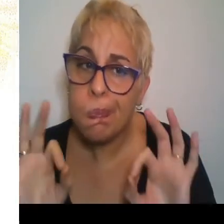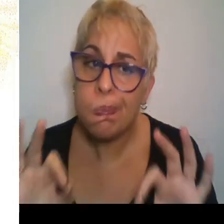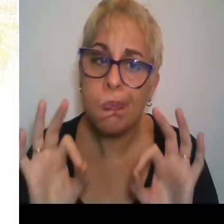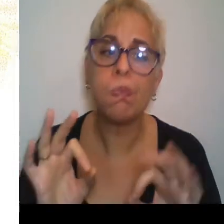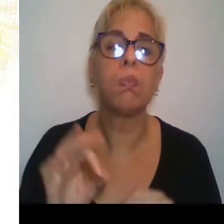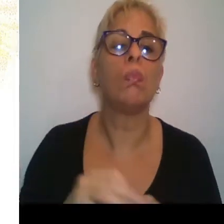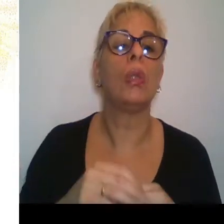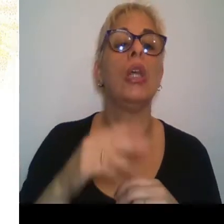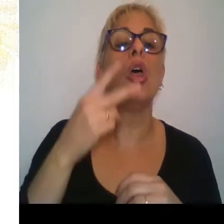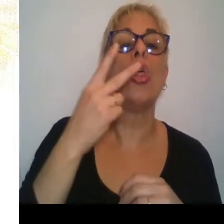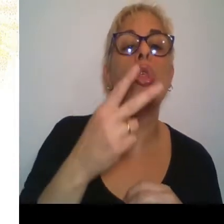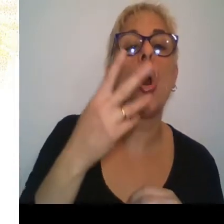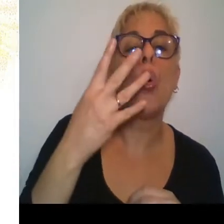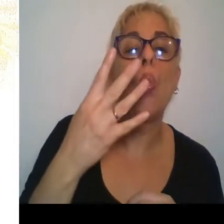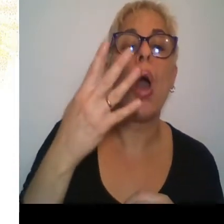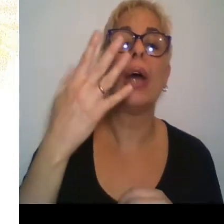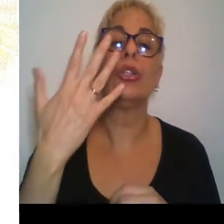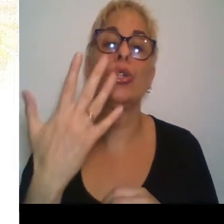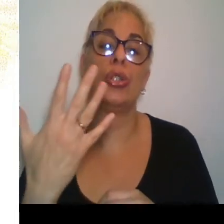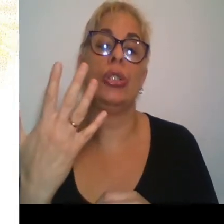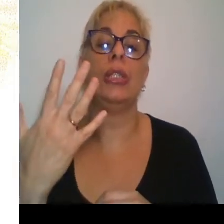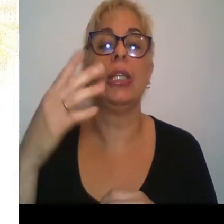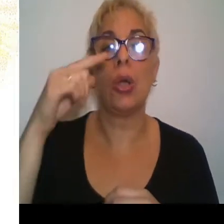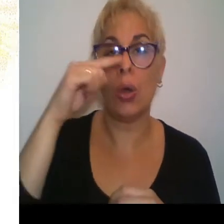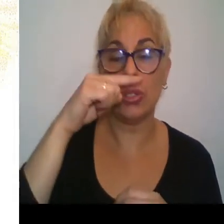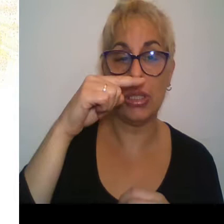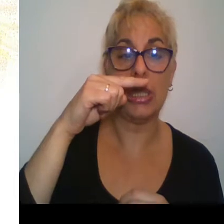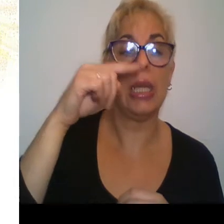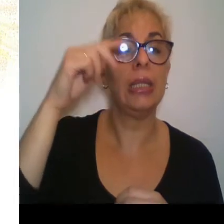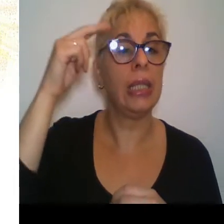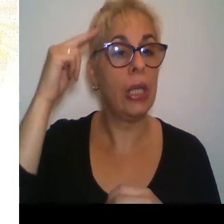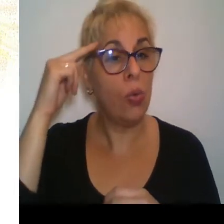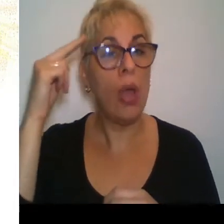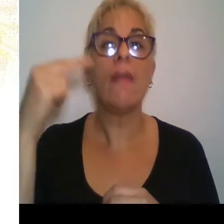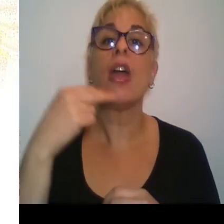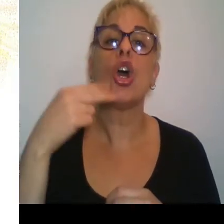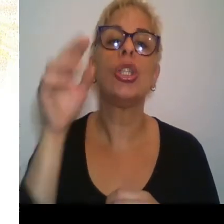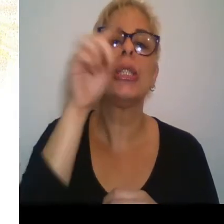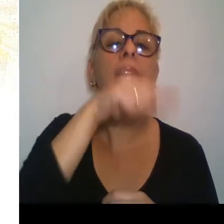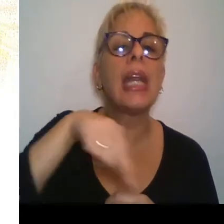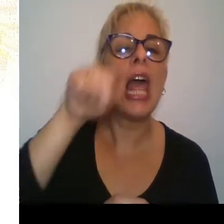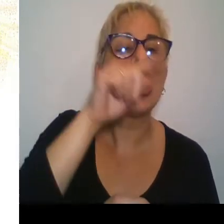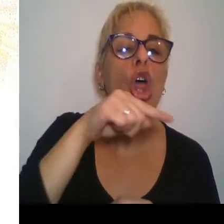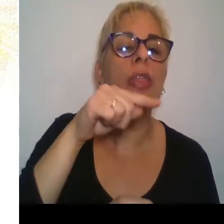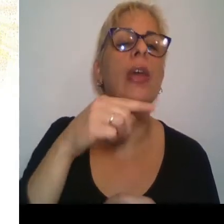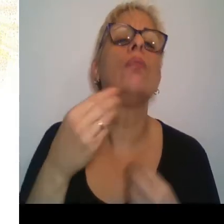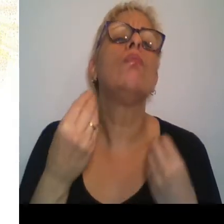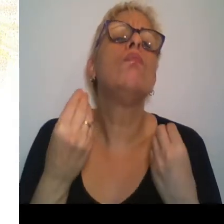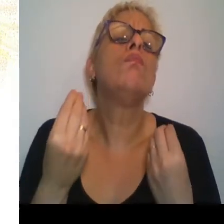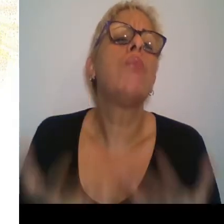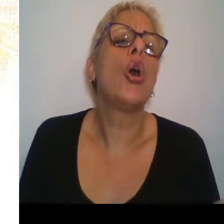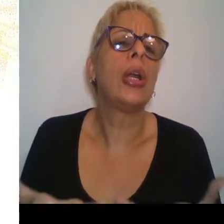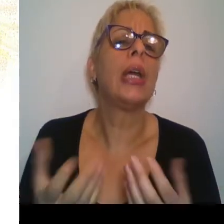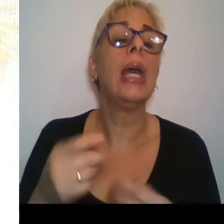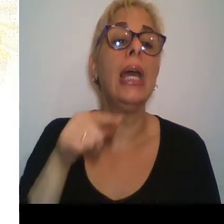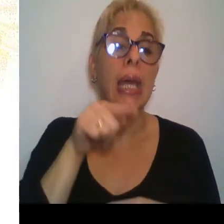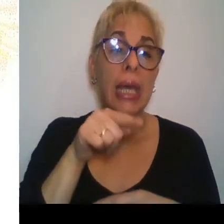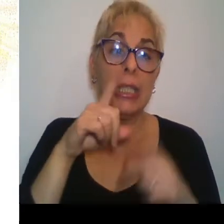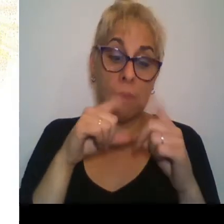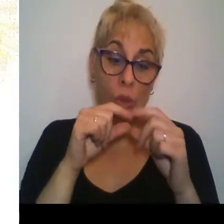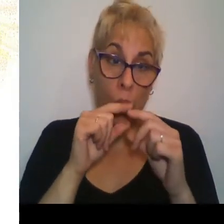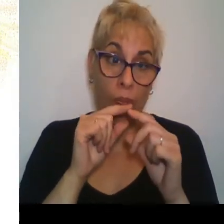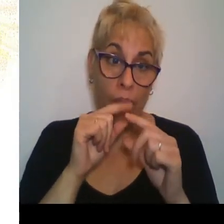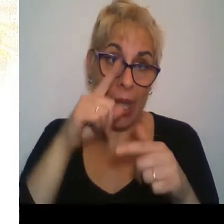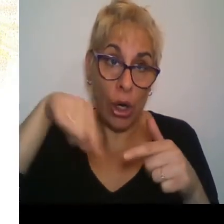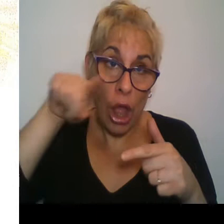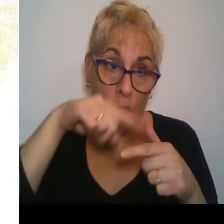2, el 4, el 5, el 7, el 9 y el 11, porque esos son los números con los cuales